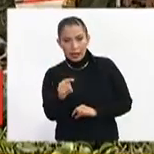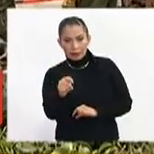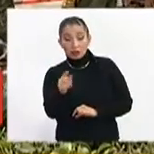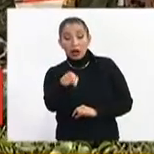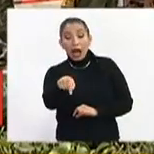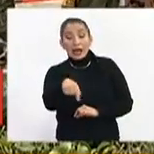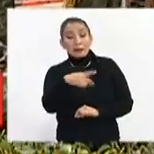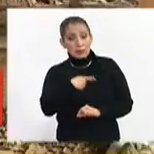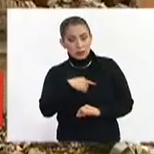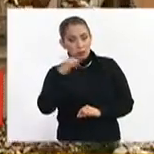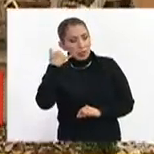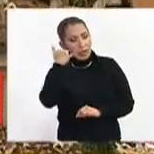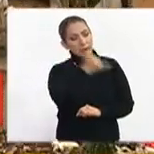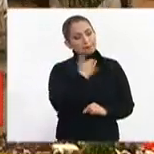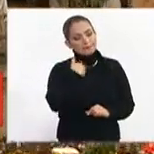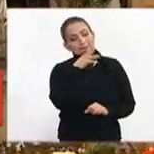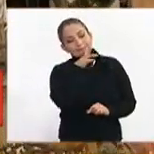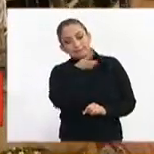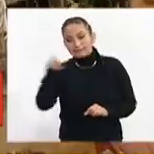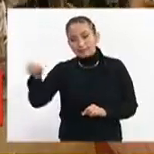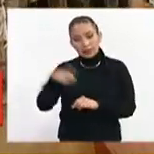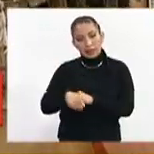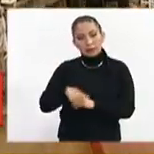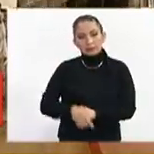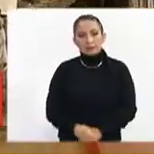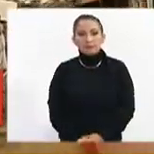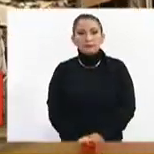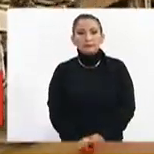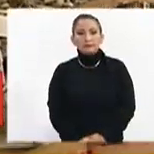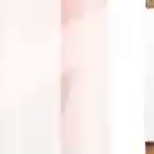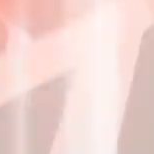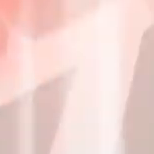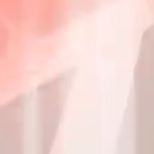los ciudadanos pueden iniciar el reporte de daños.